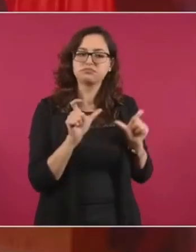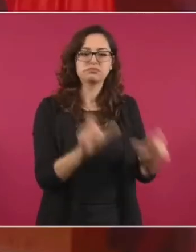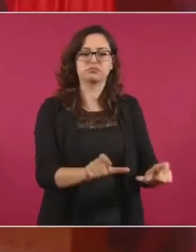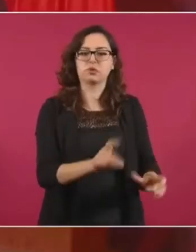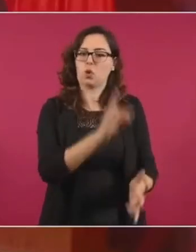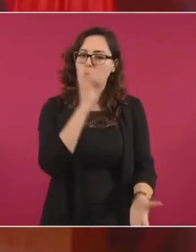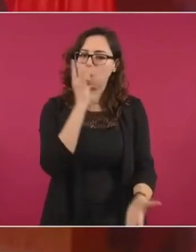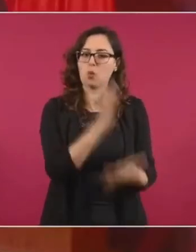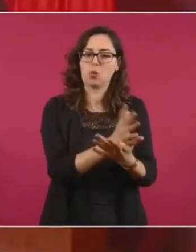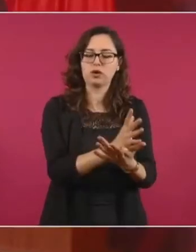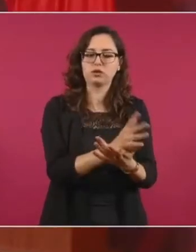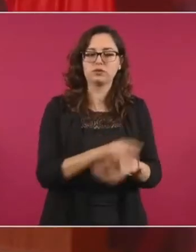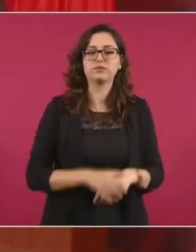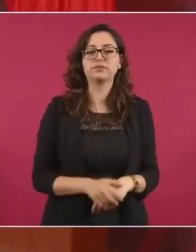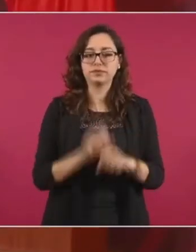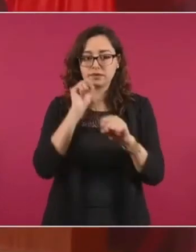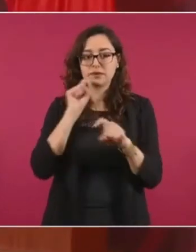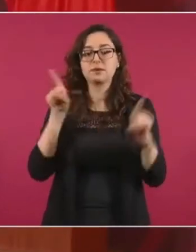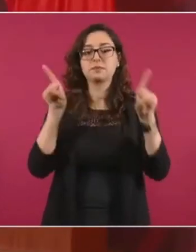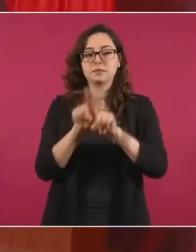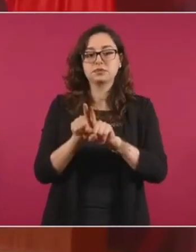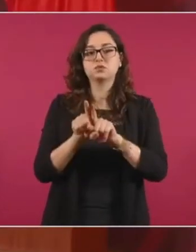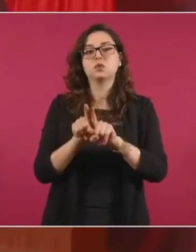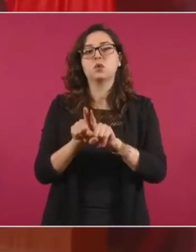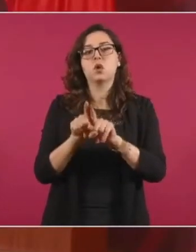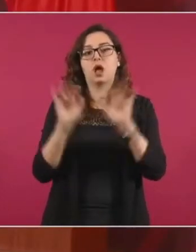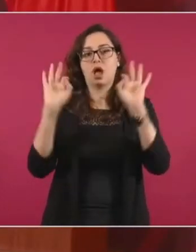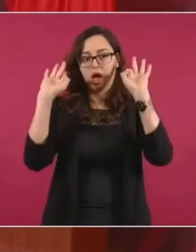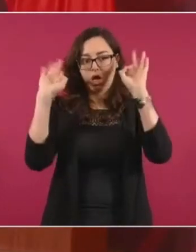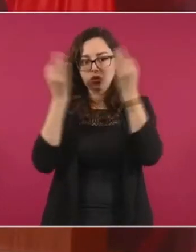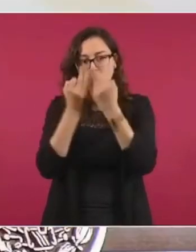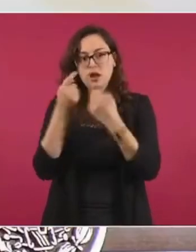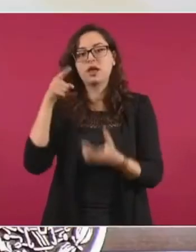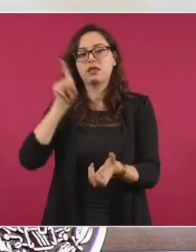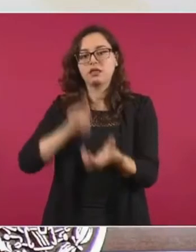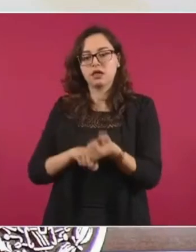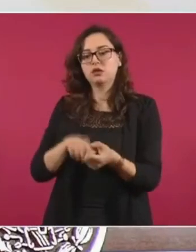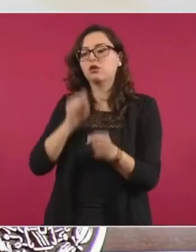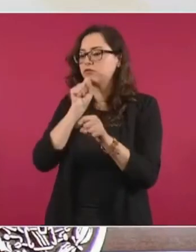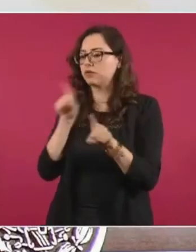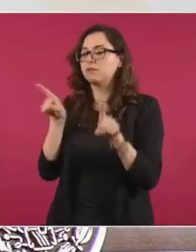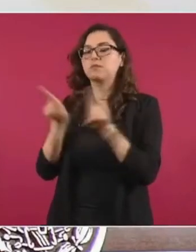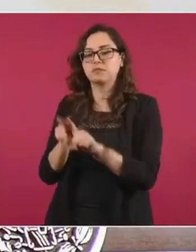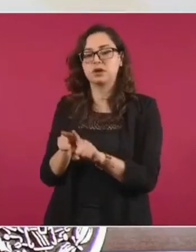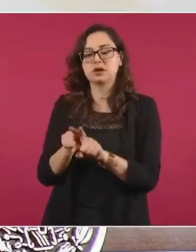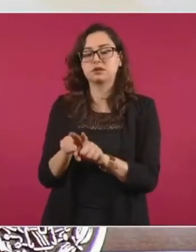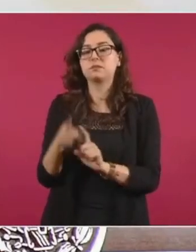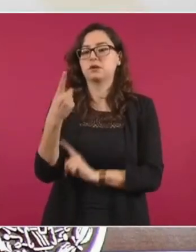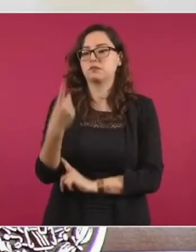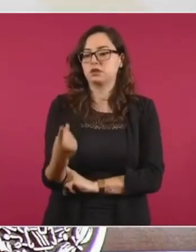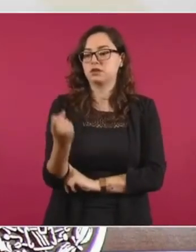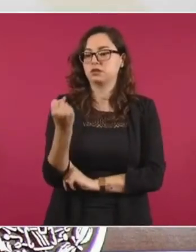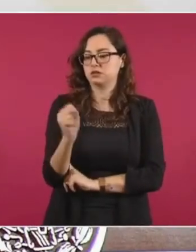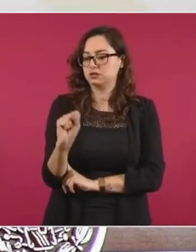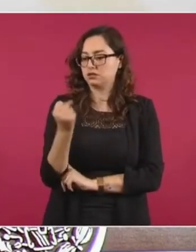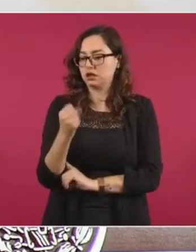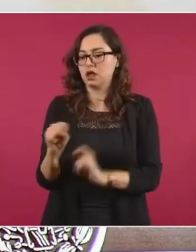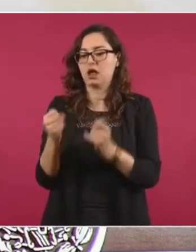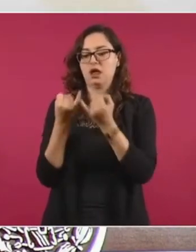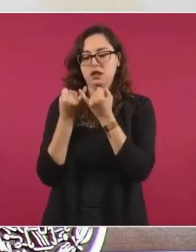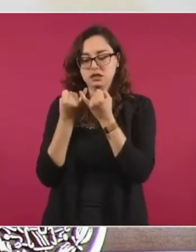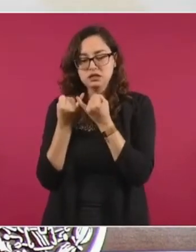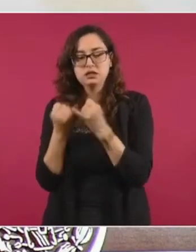Y asimismo en la aduana, pero que afortunadamente ya con fecha 1 de septiembre se